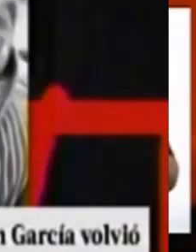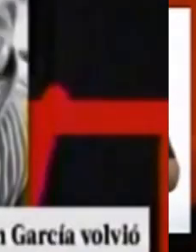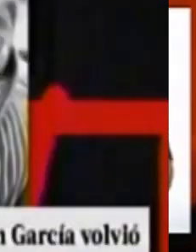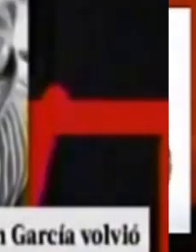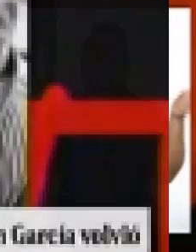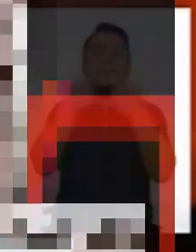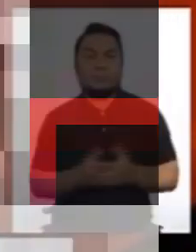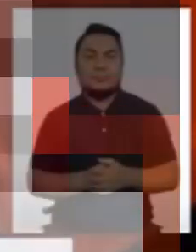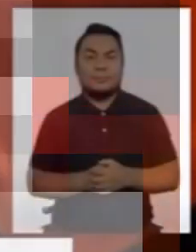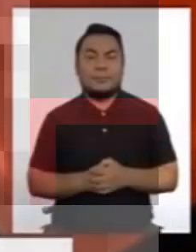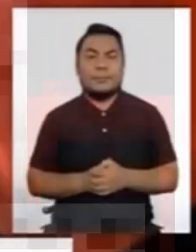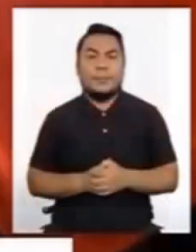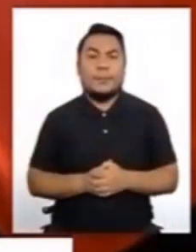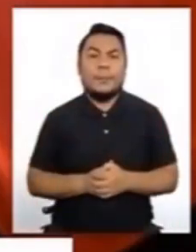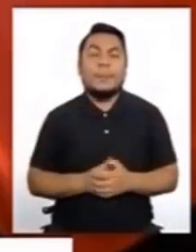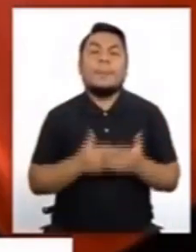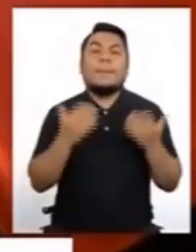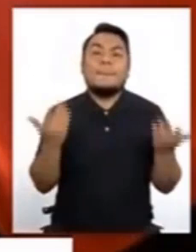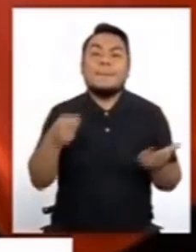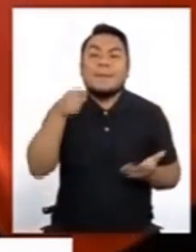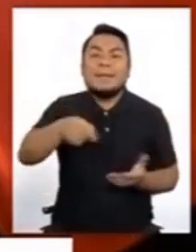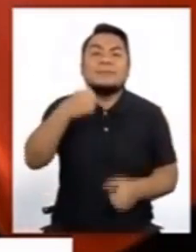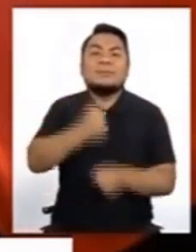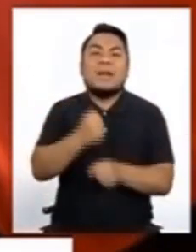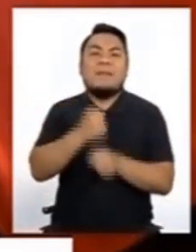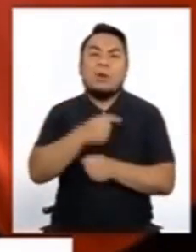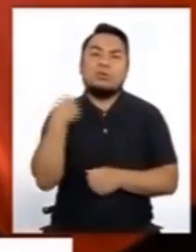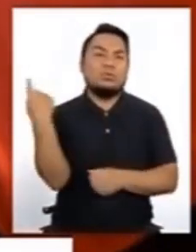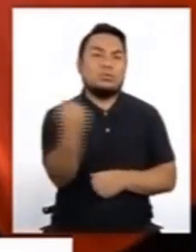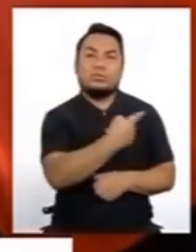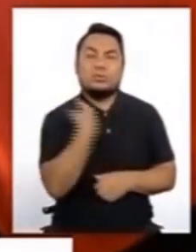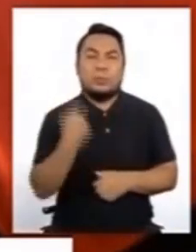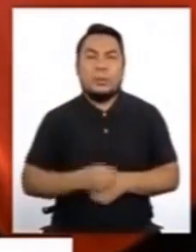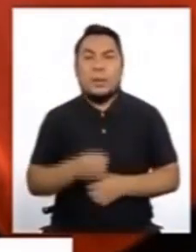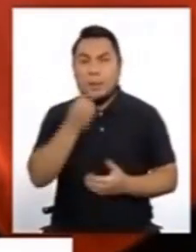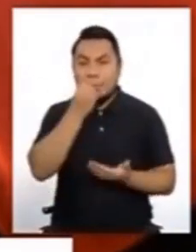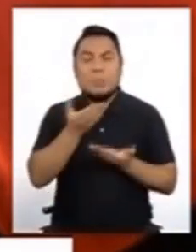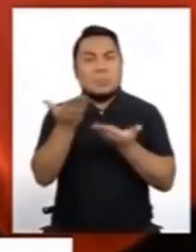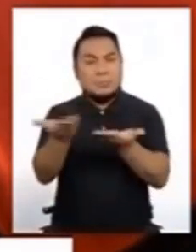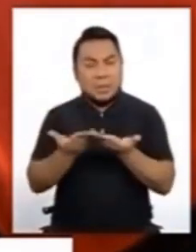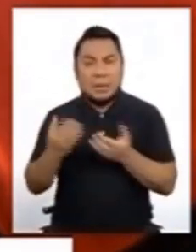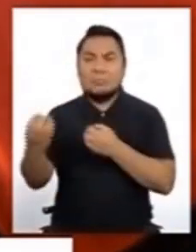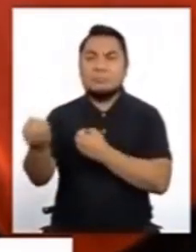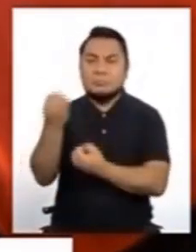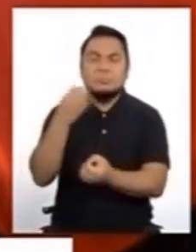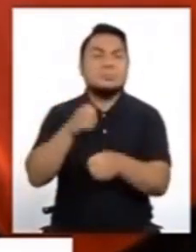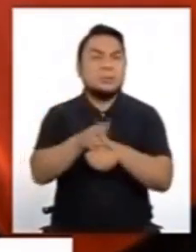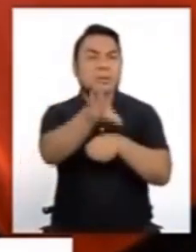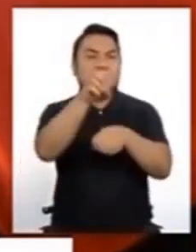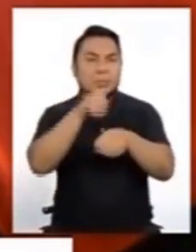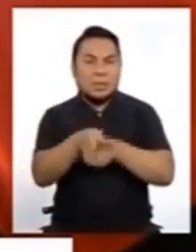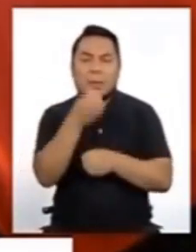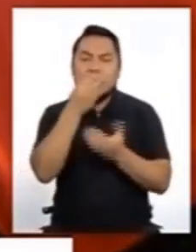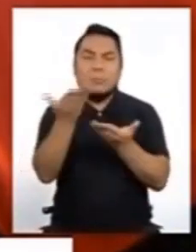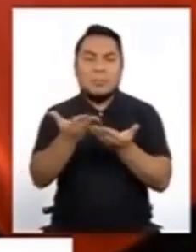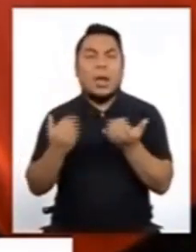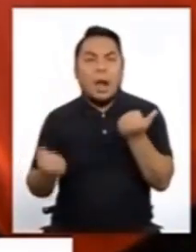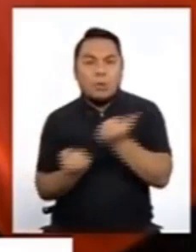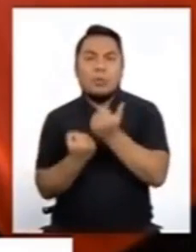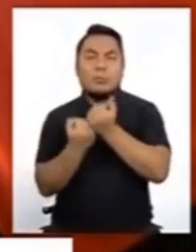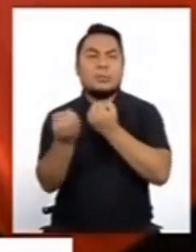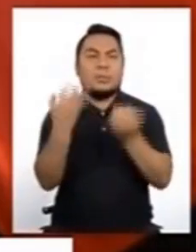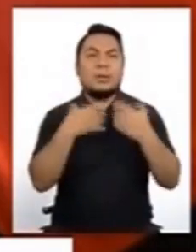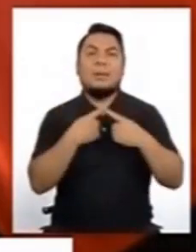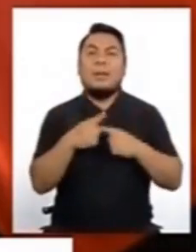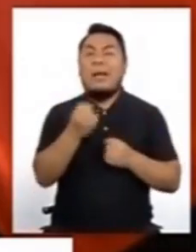ocurrir en este gobierno. Así que este es un trabajo de todos. Bienvenidas sean las recomendaciones, bienvenidos sean los aportes,